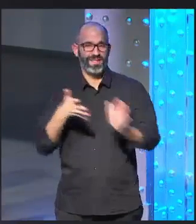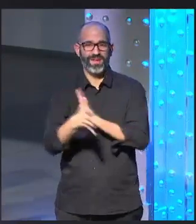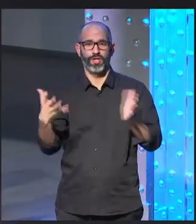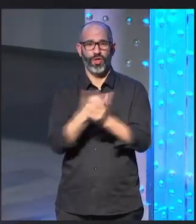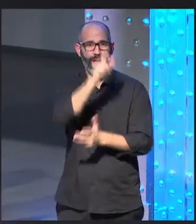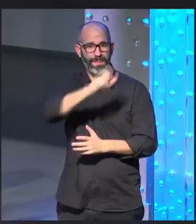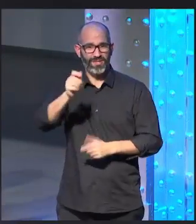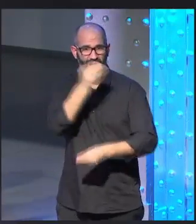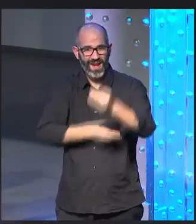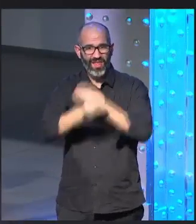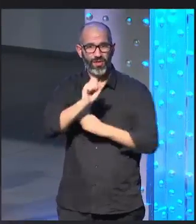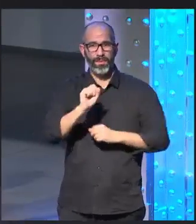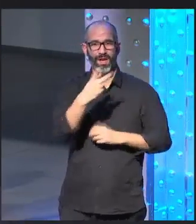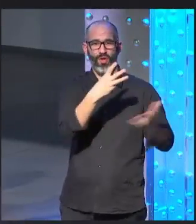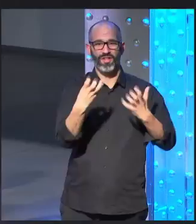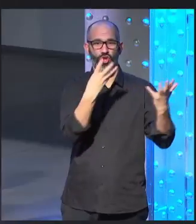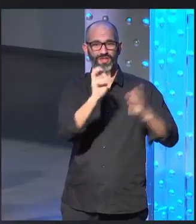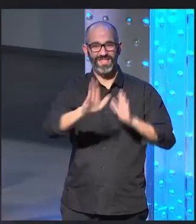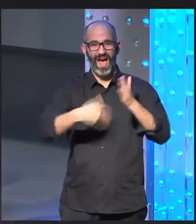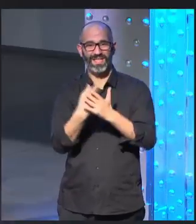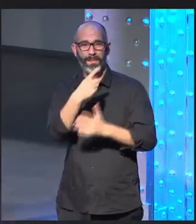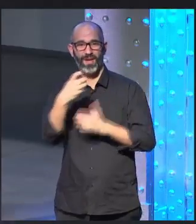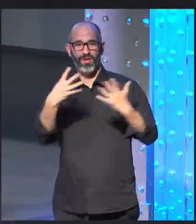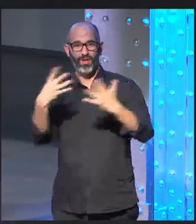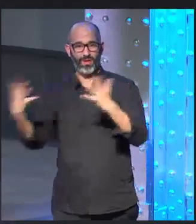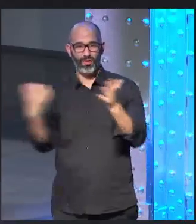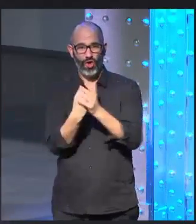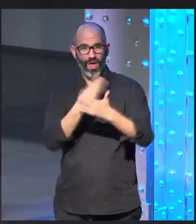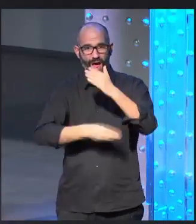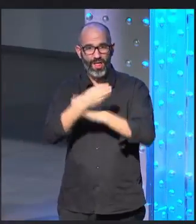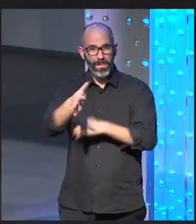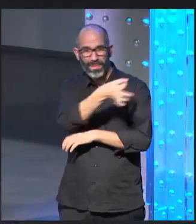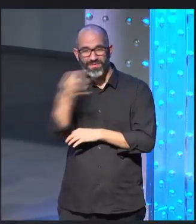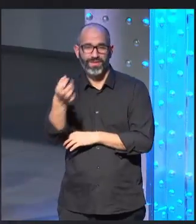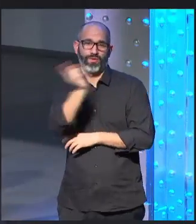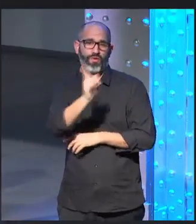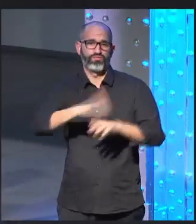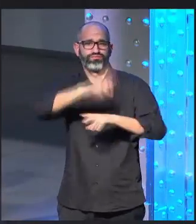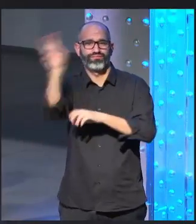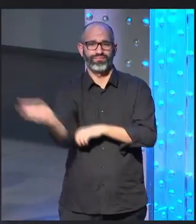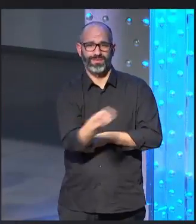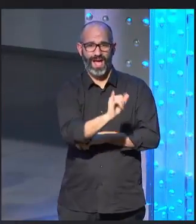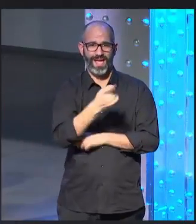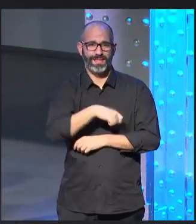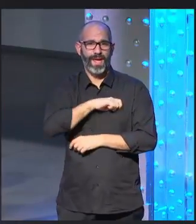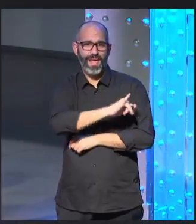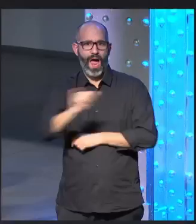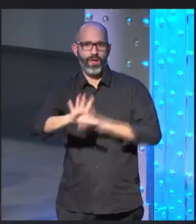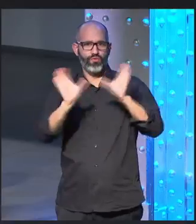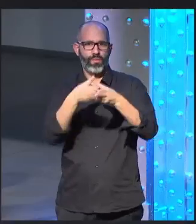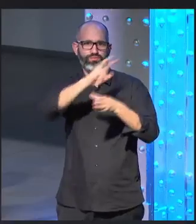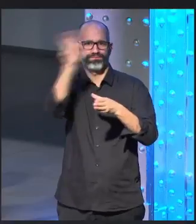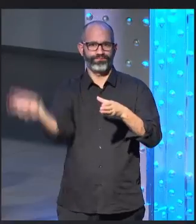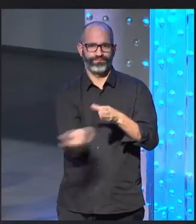son homogéneos y tienen características. Entre ellos hay mucha diversidad, ¿eh? En España nos encontramos en ese grupo pues gente